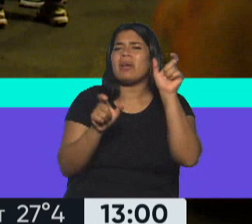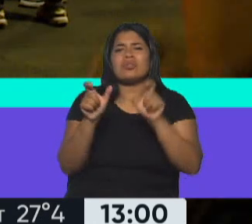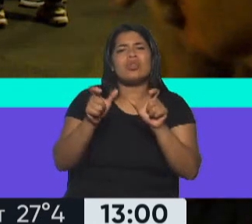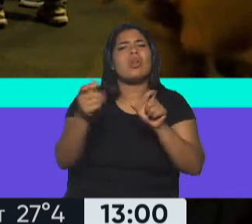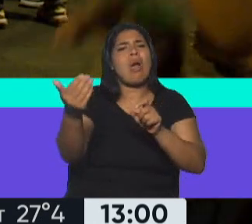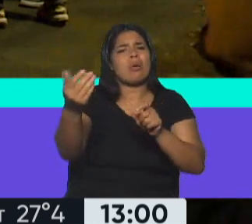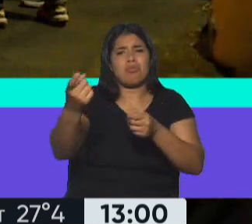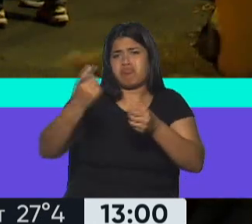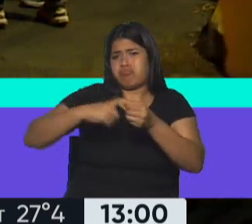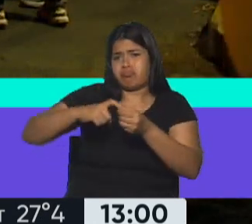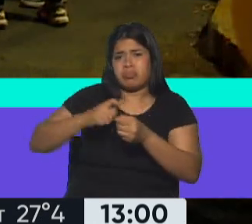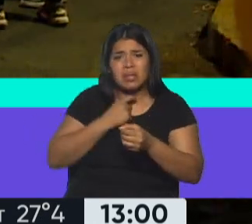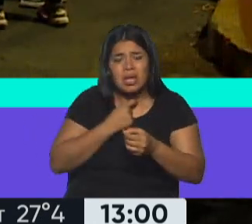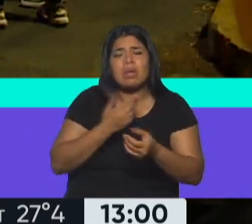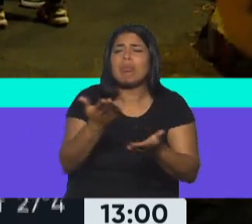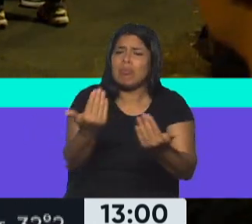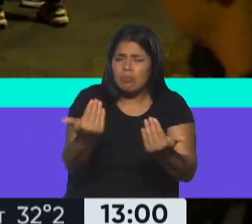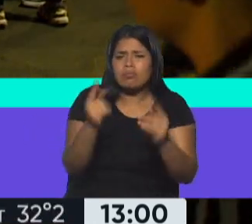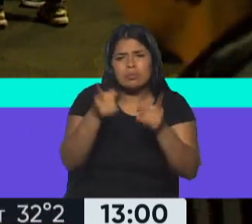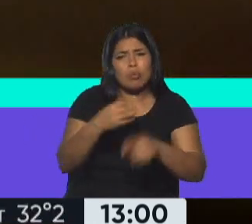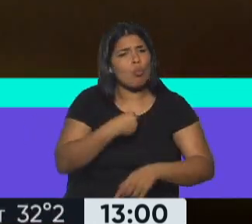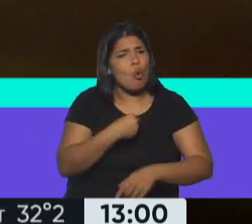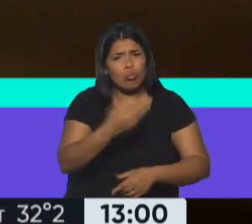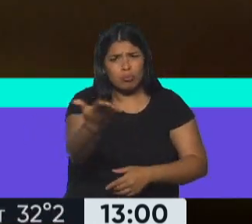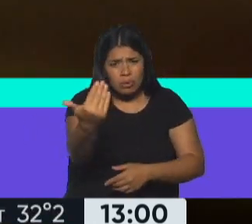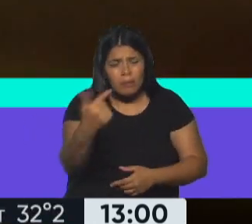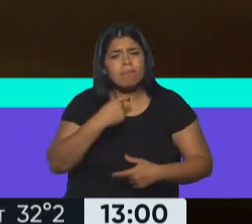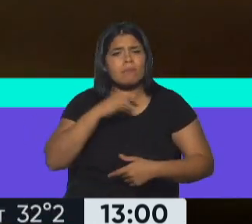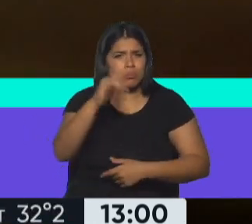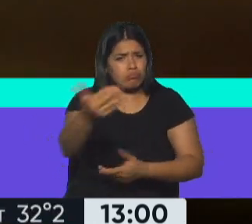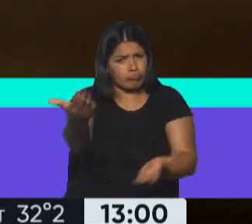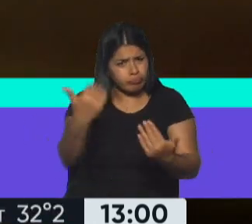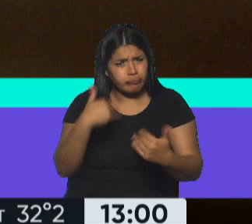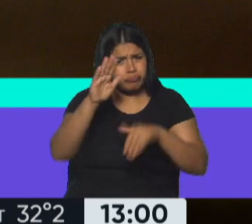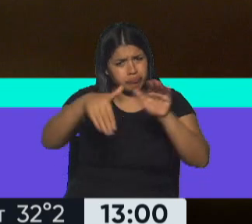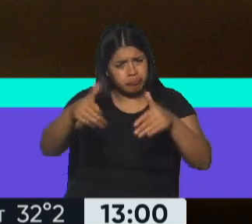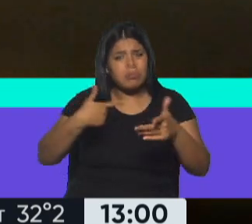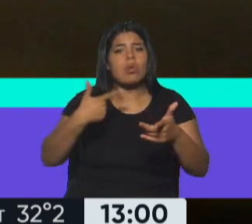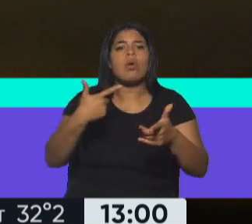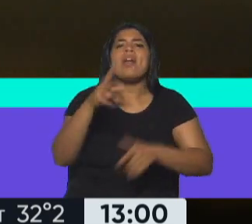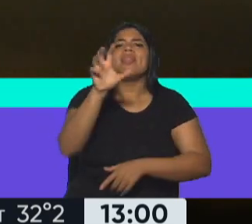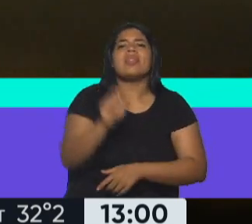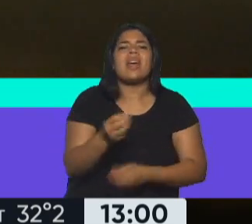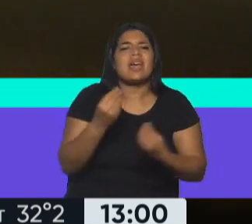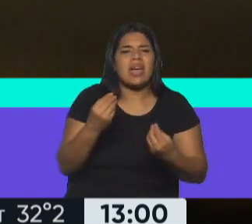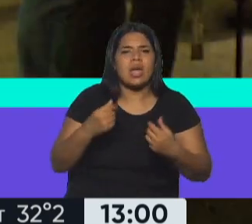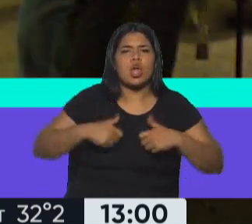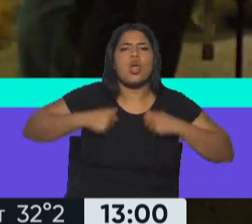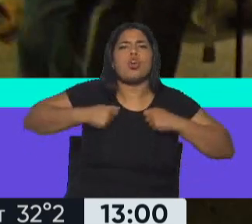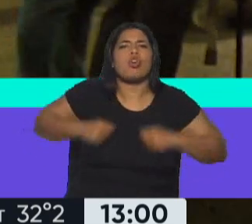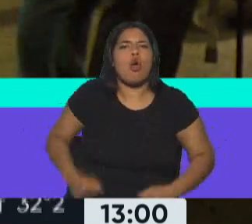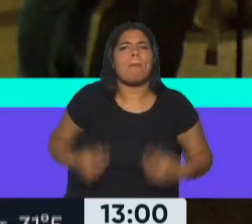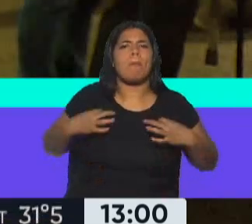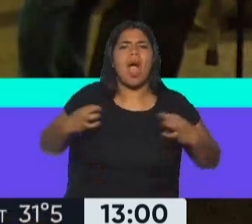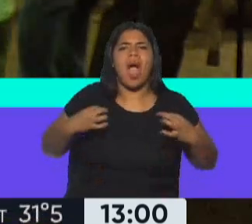nos pueda acompañar que tenga la voluntad de acompañarnos es saber una vela o algo únicamente de argentina va a